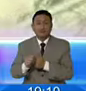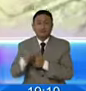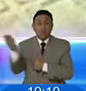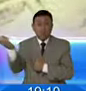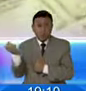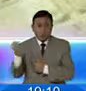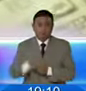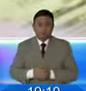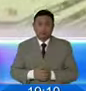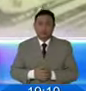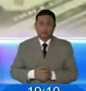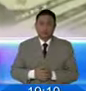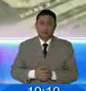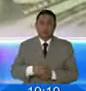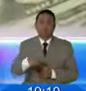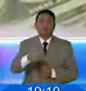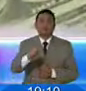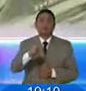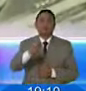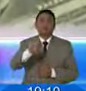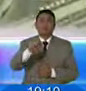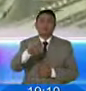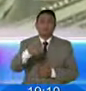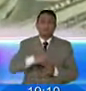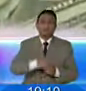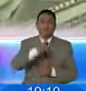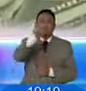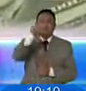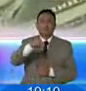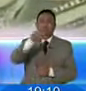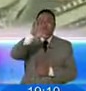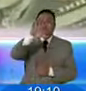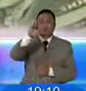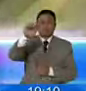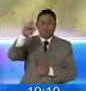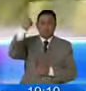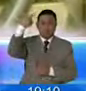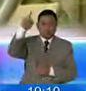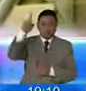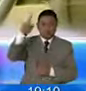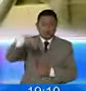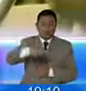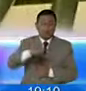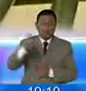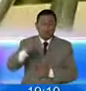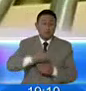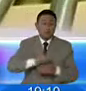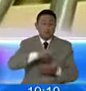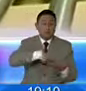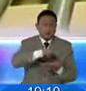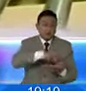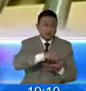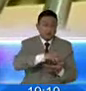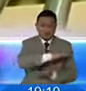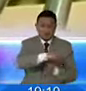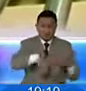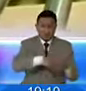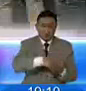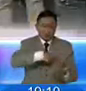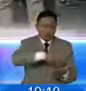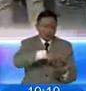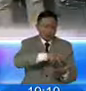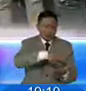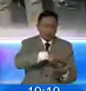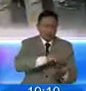jubilarse. García ha hecho cuentas y dice que son alrededor de 1.500 millones de dólares los que se necesita para ponerse al día, con